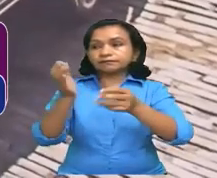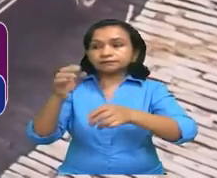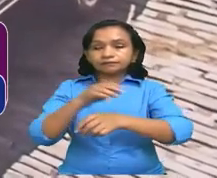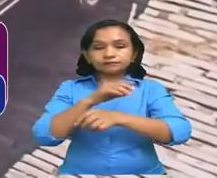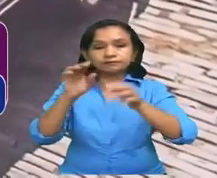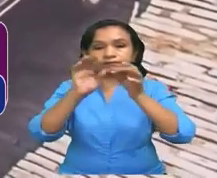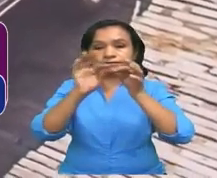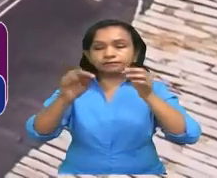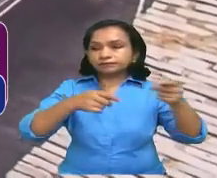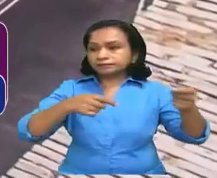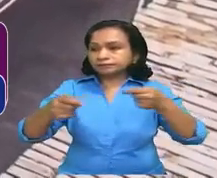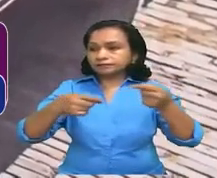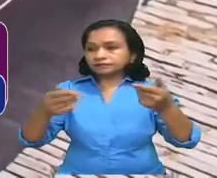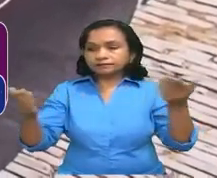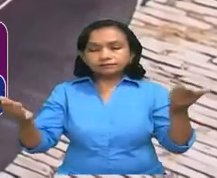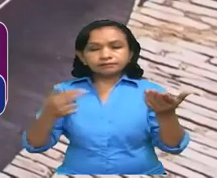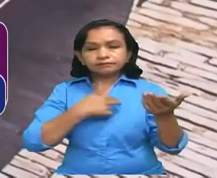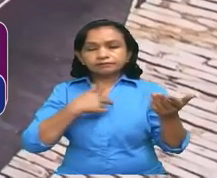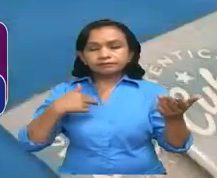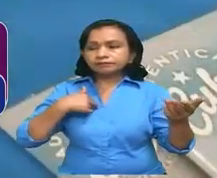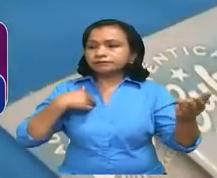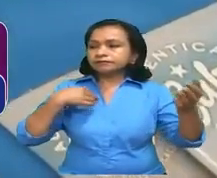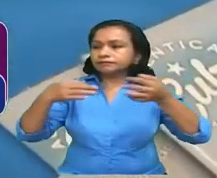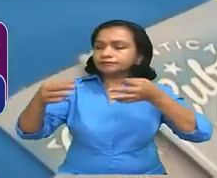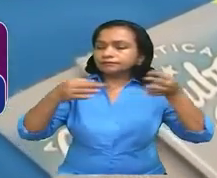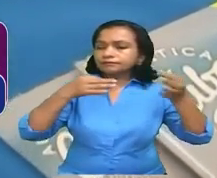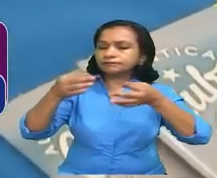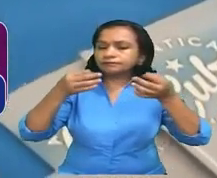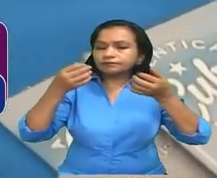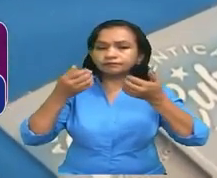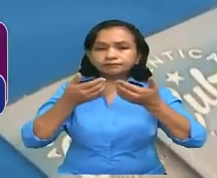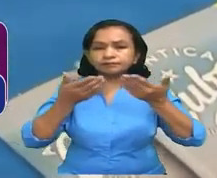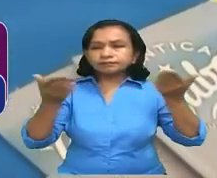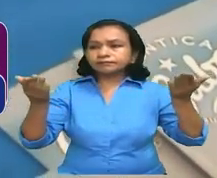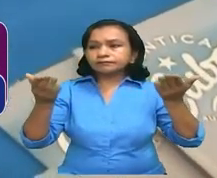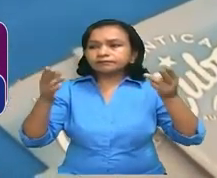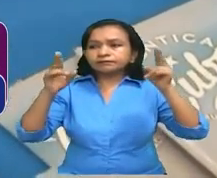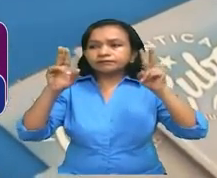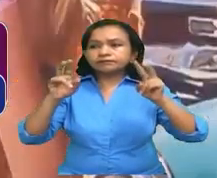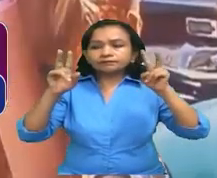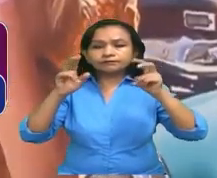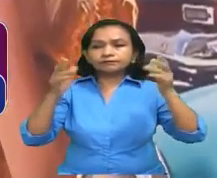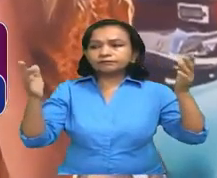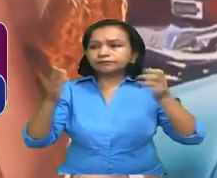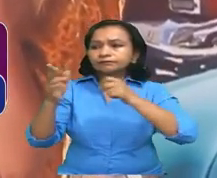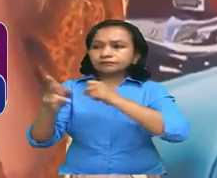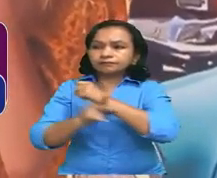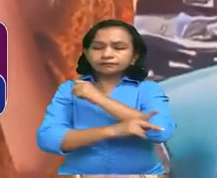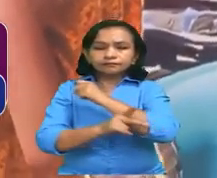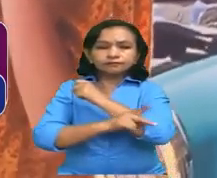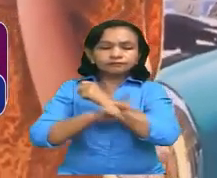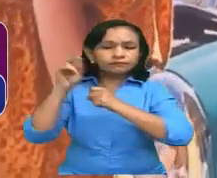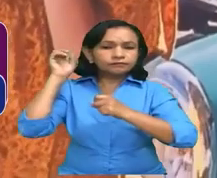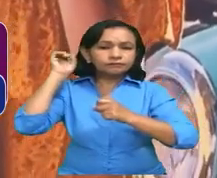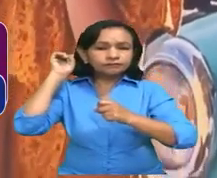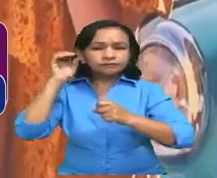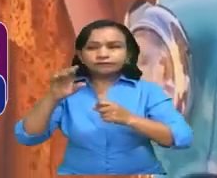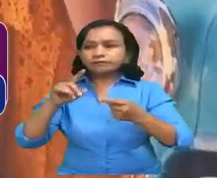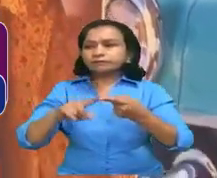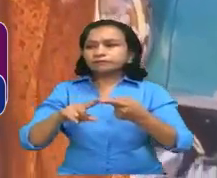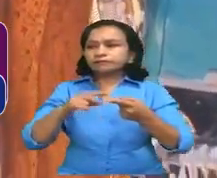y valorarlo también. Nos acompañaron en la feria otras empresas que están de cara a la inversión. Por ejemplo, la